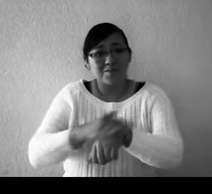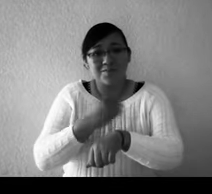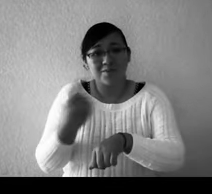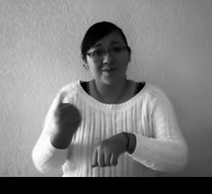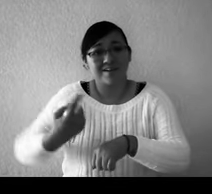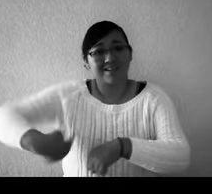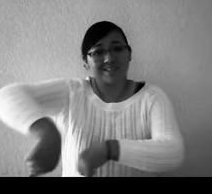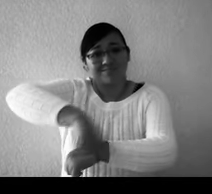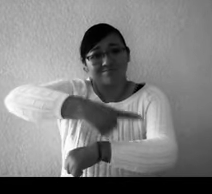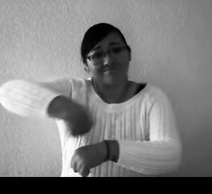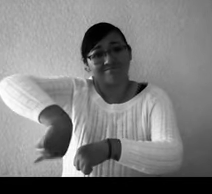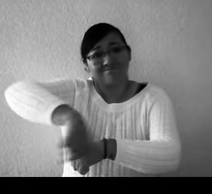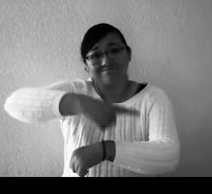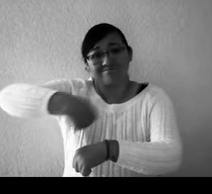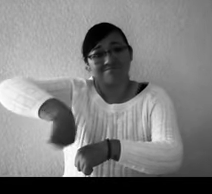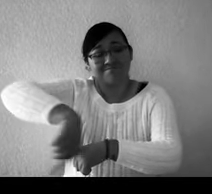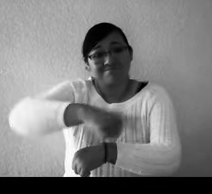Detiene el celo.